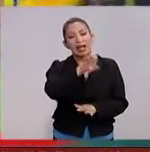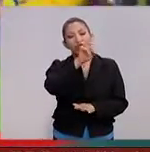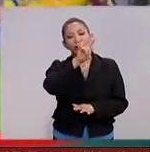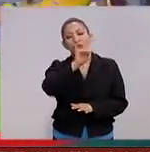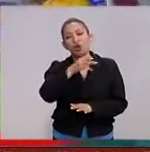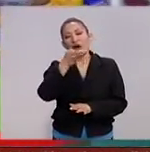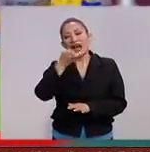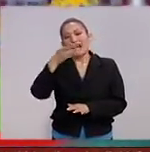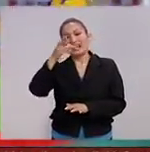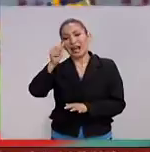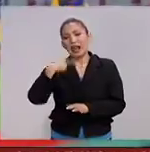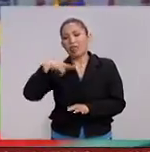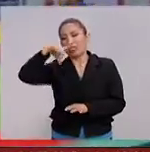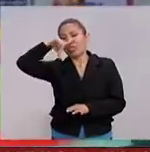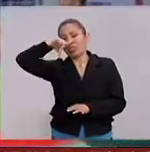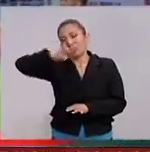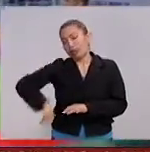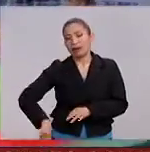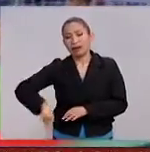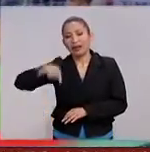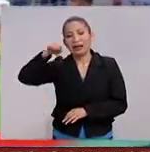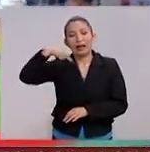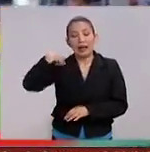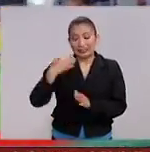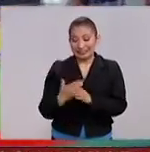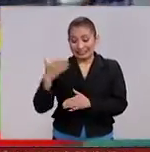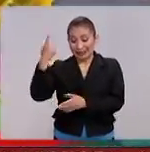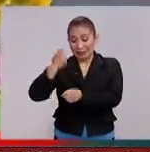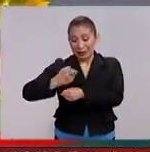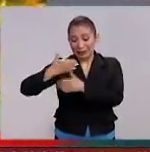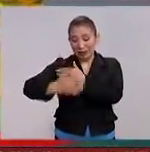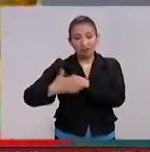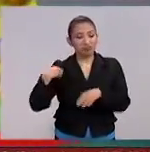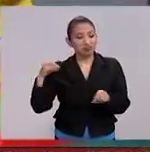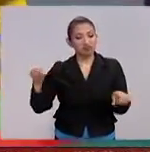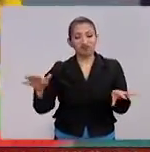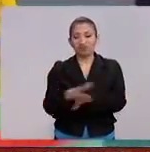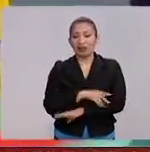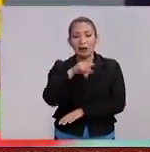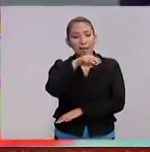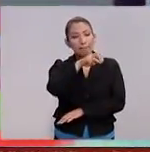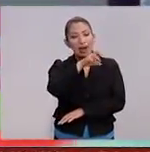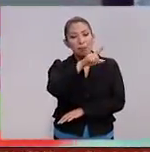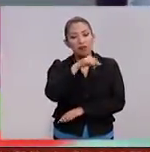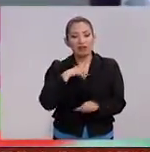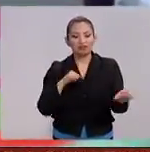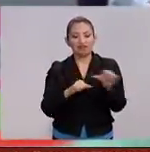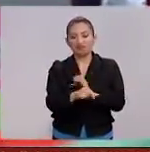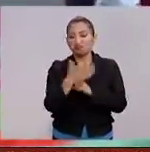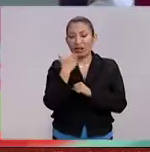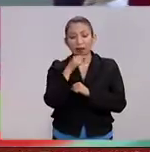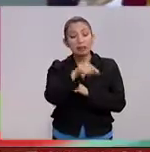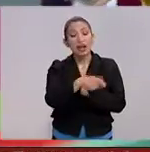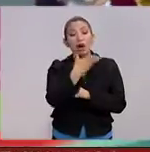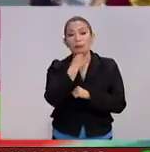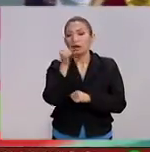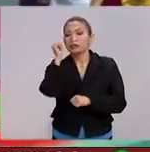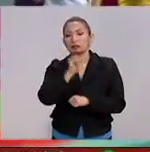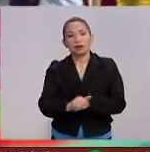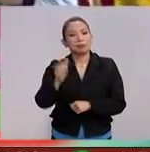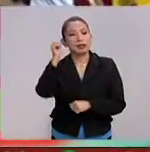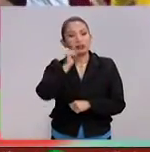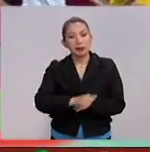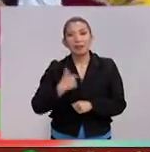herrera como siempre fallando es el delantero que no cambia por ahí memo vázquez pero este hombre siempre